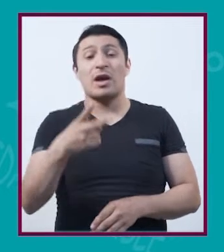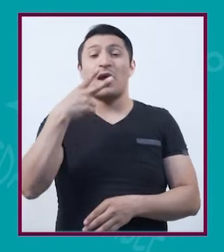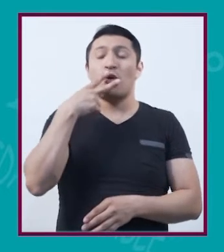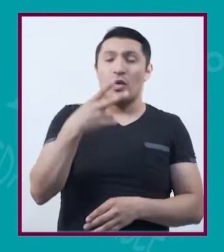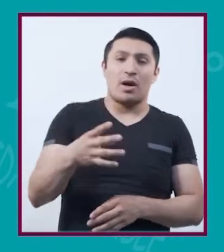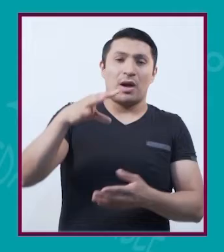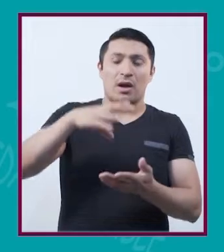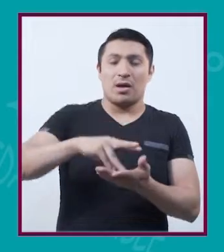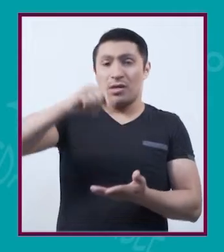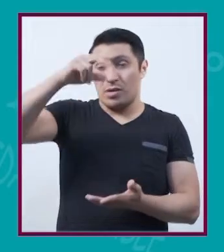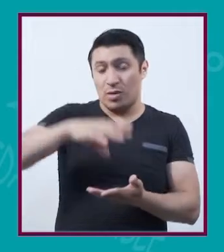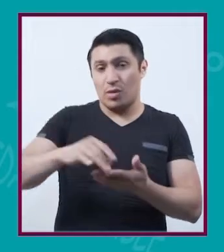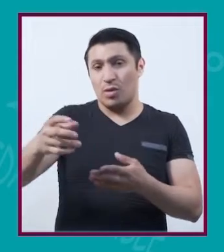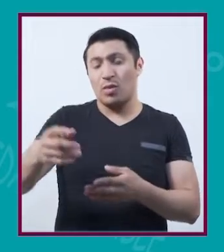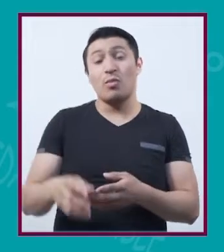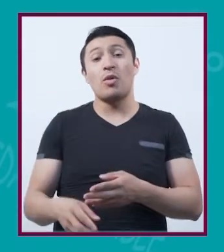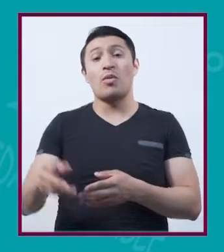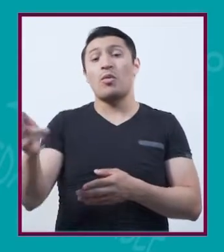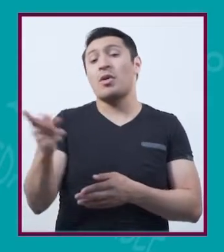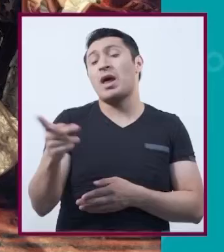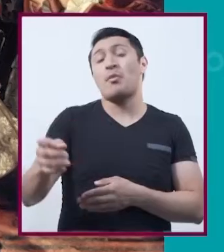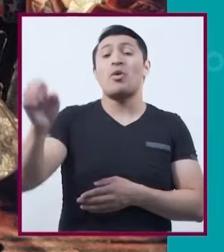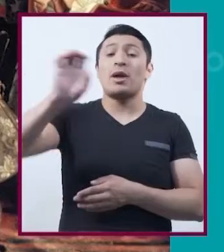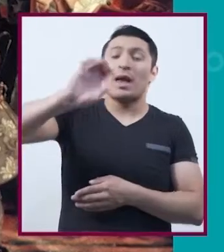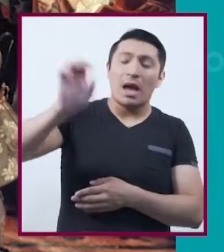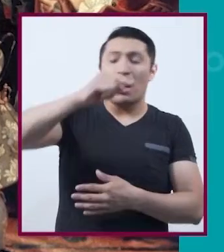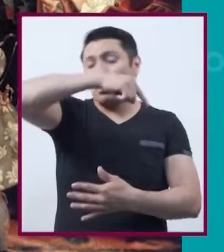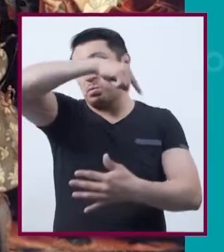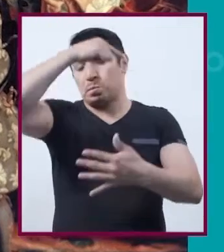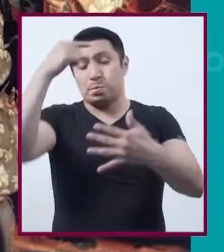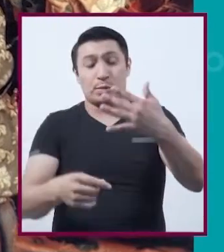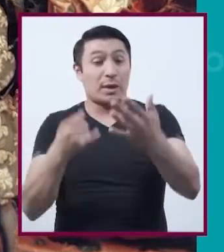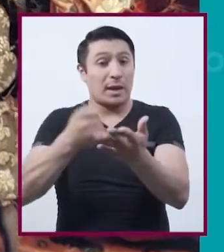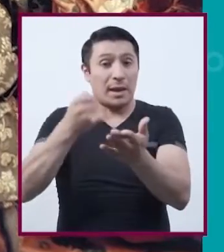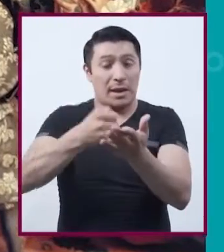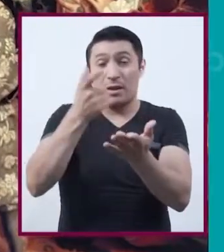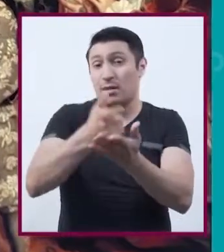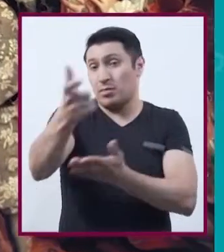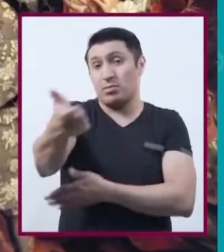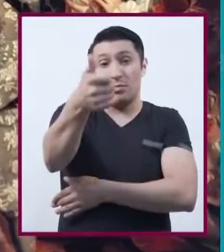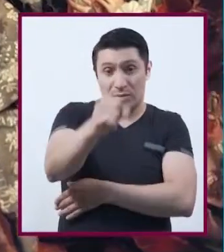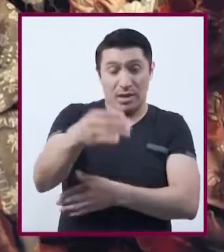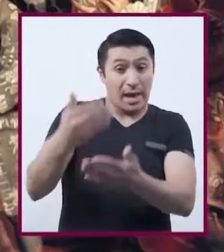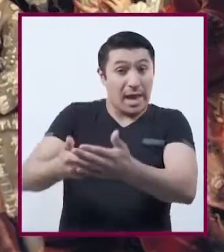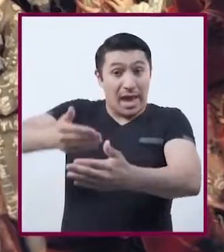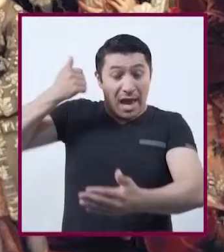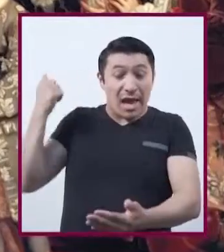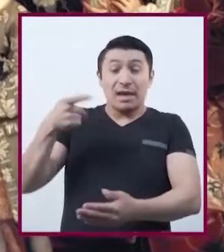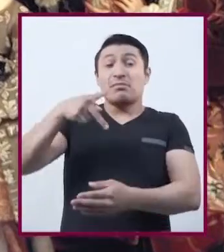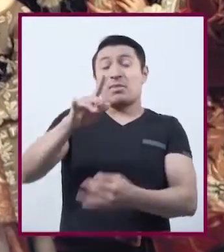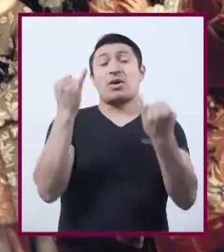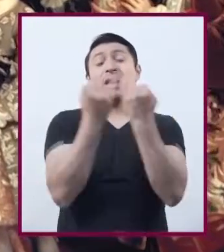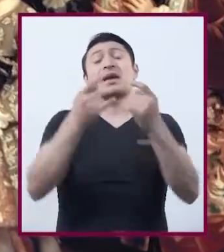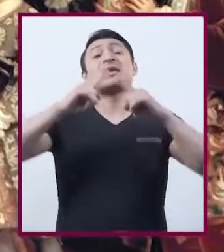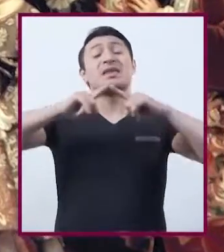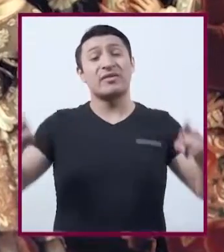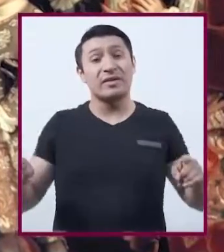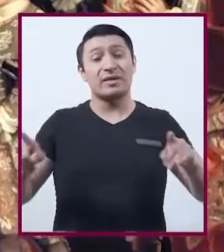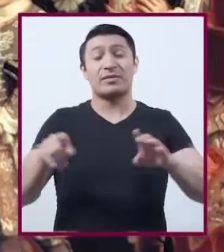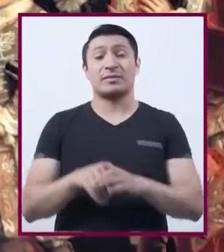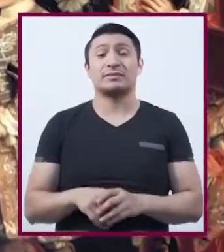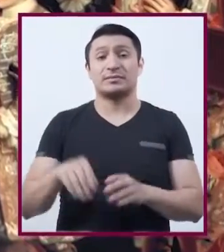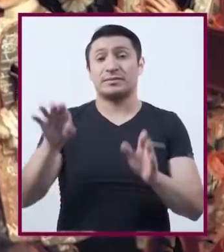impuestos a través de aportar naipes, tabaco, pólvora, pulque y sal, entre otros bienes. Al mismo tiempo,